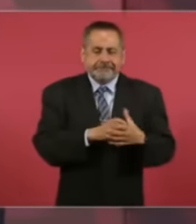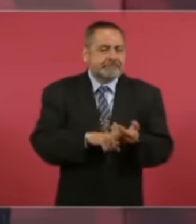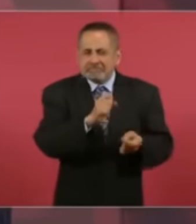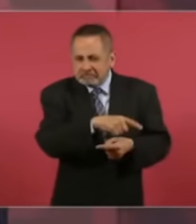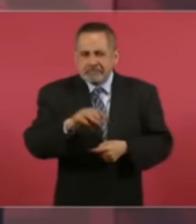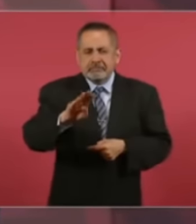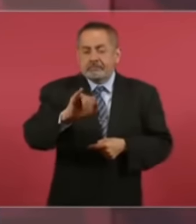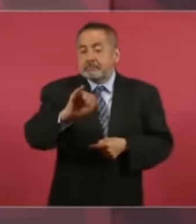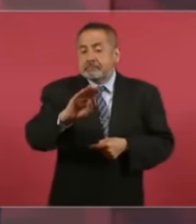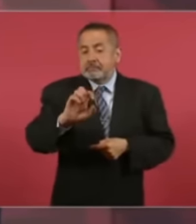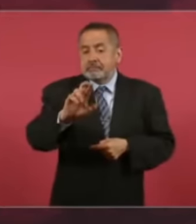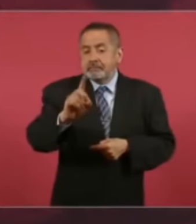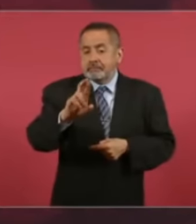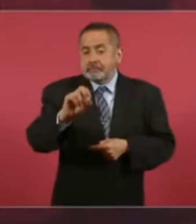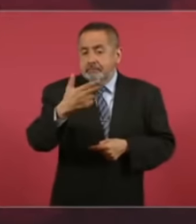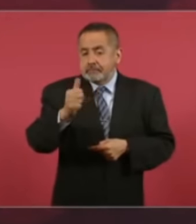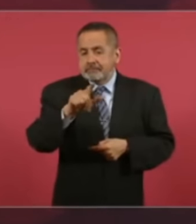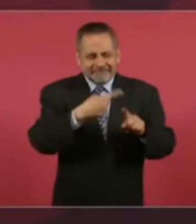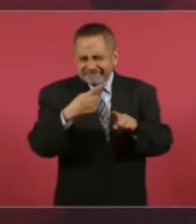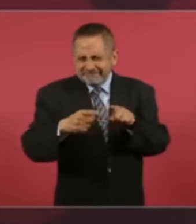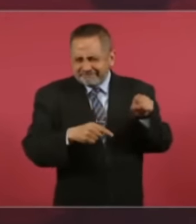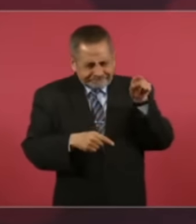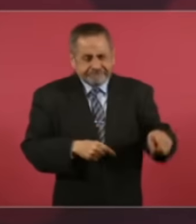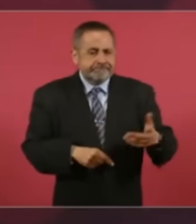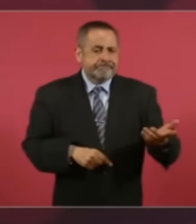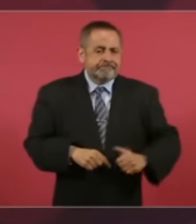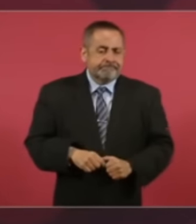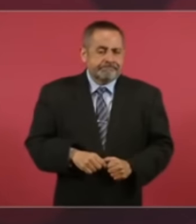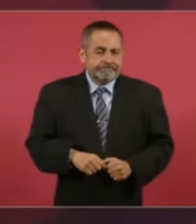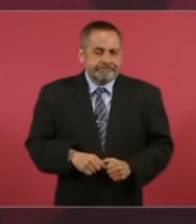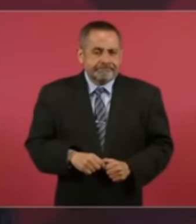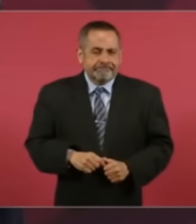Iberdrola, todos ellos. Se llegó al